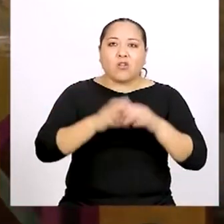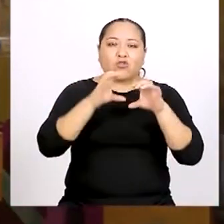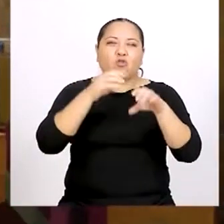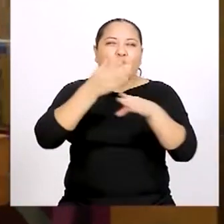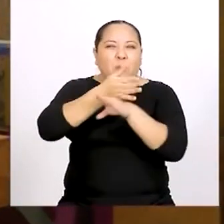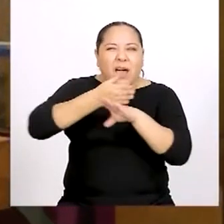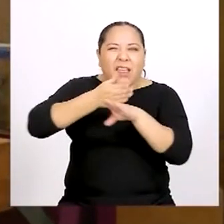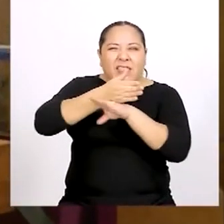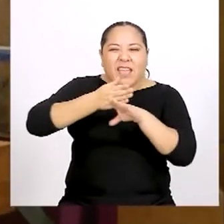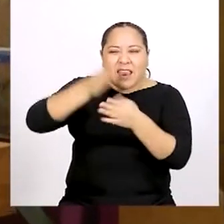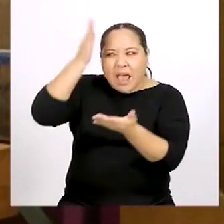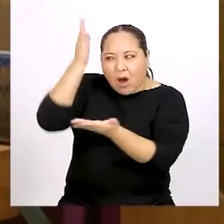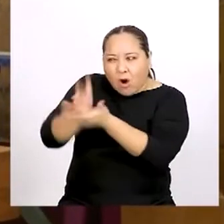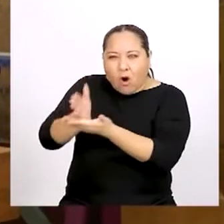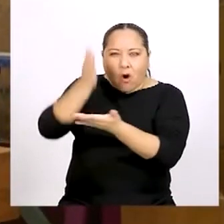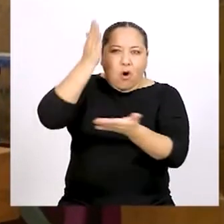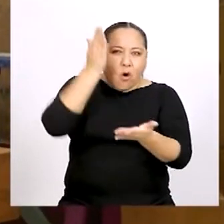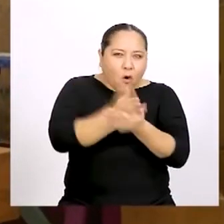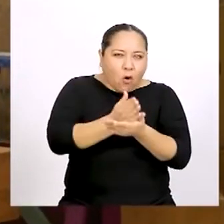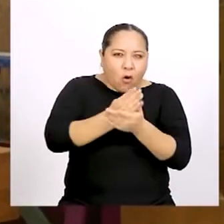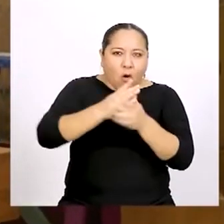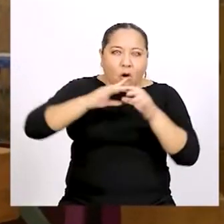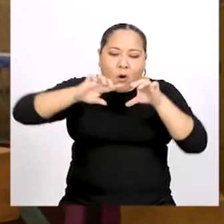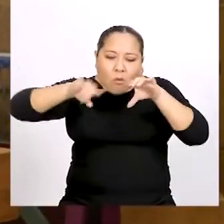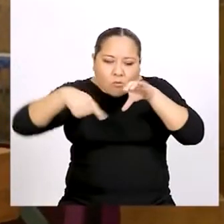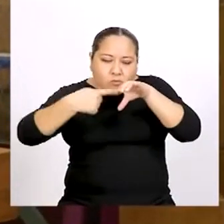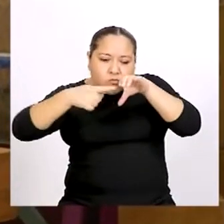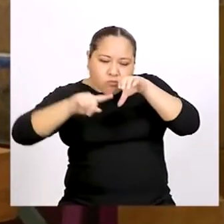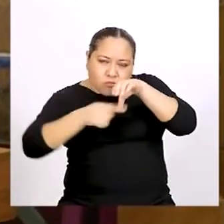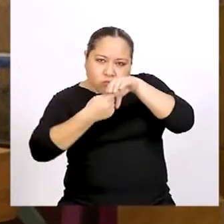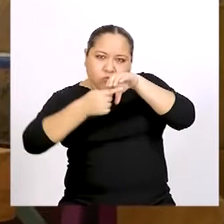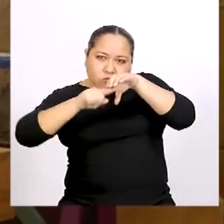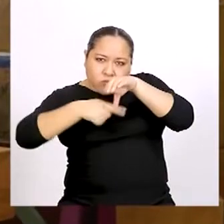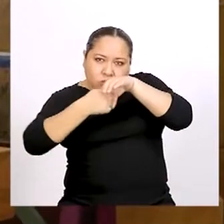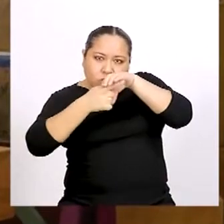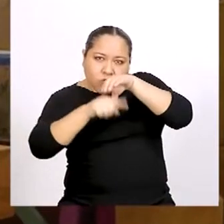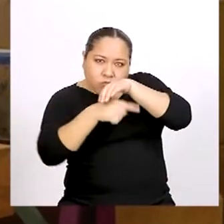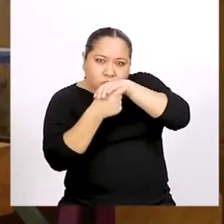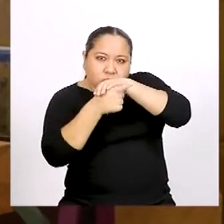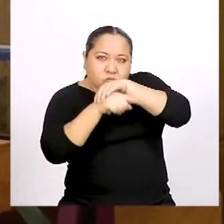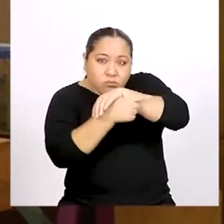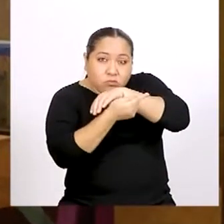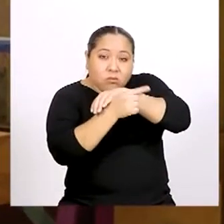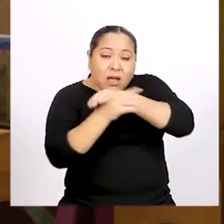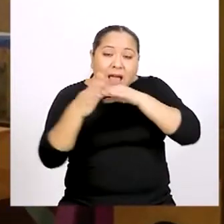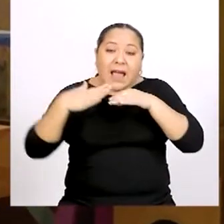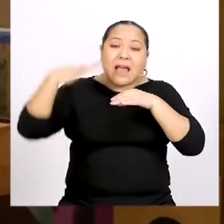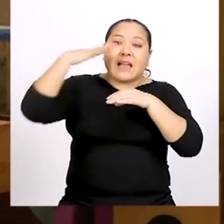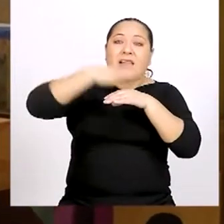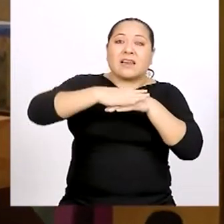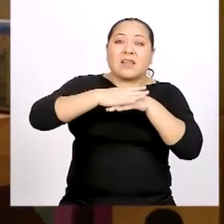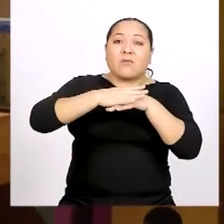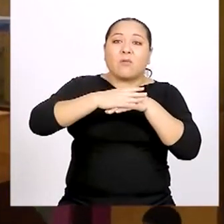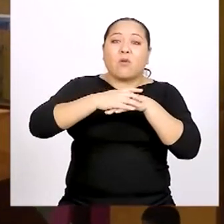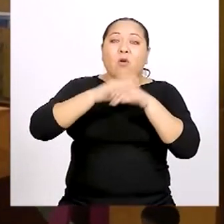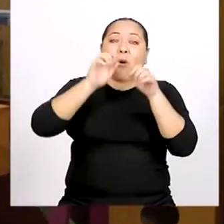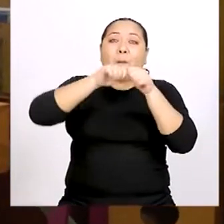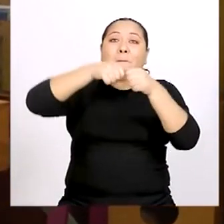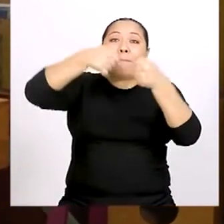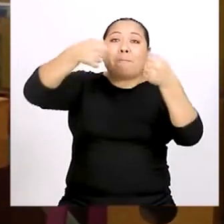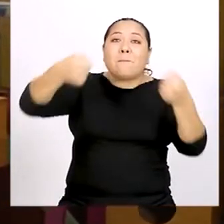un tronco que ha sido cortado y vaciado por dentro. En la parte de arriba le han puesto